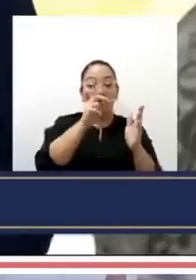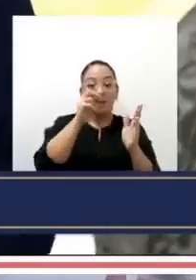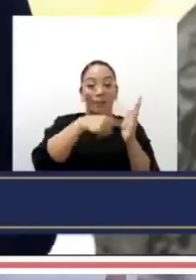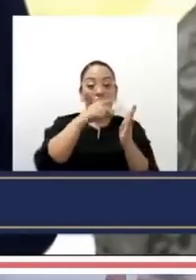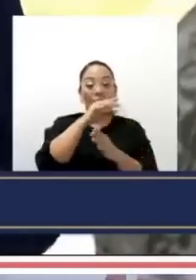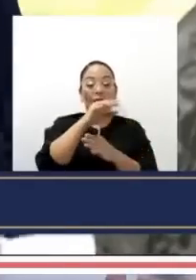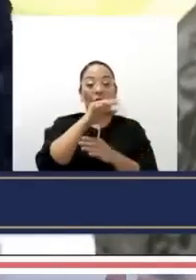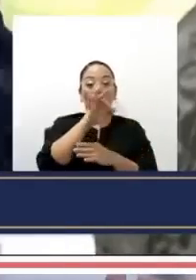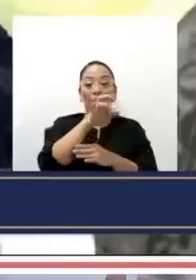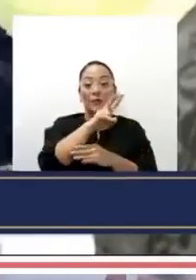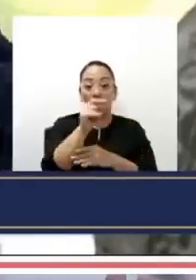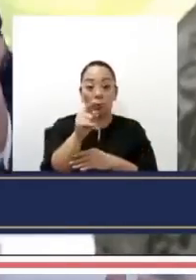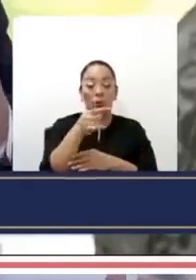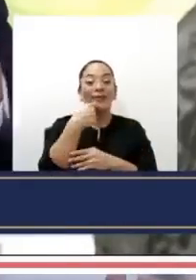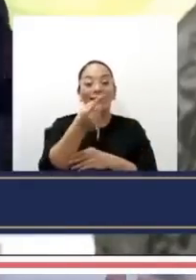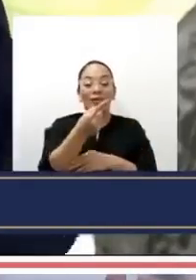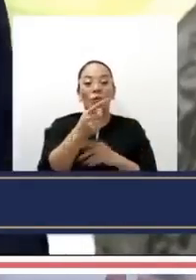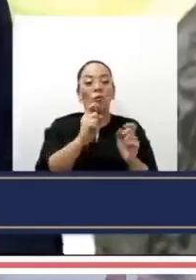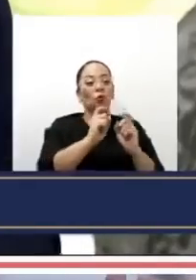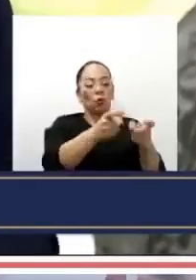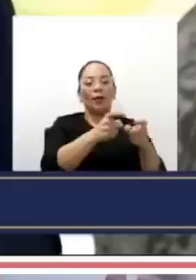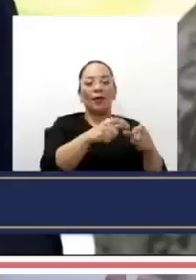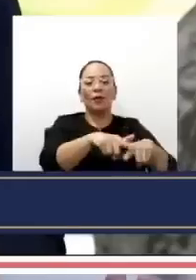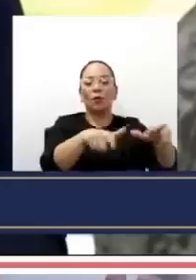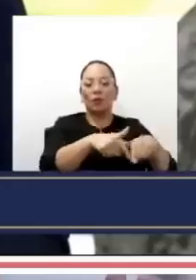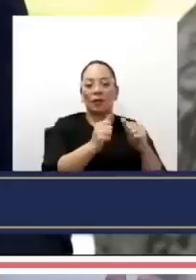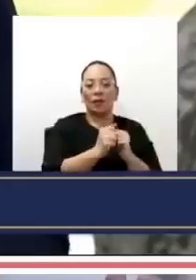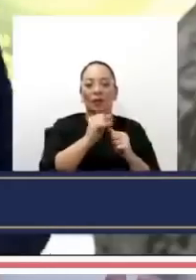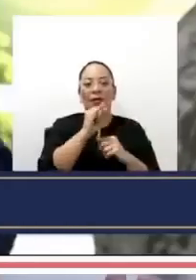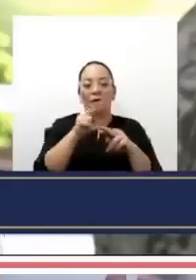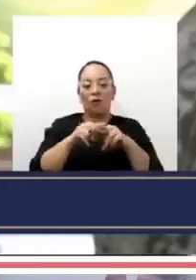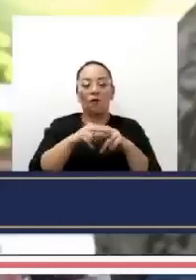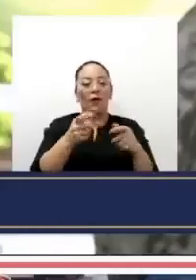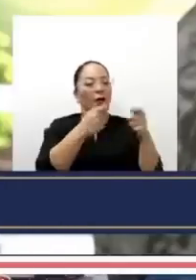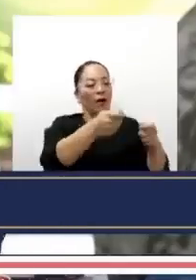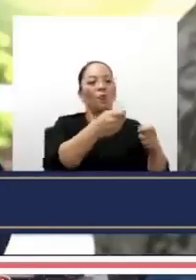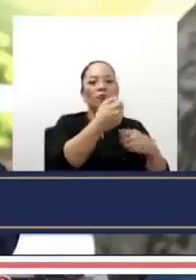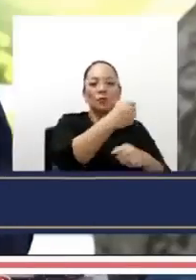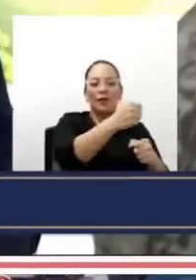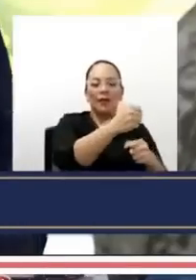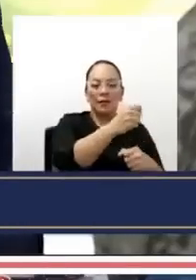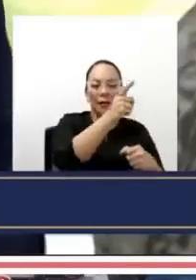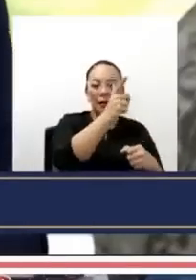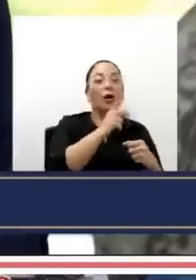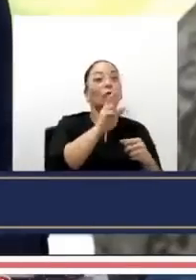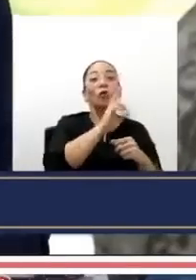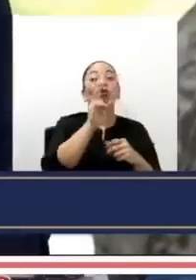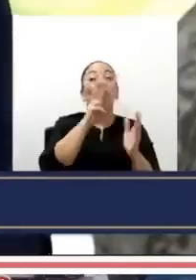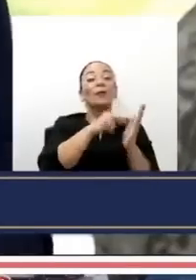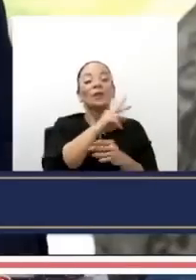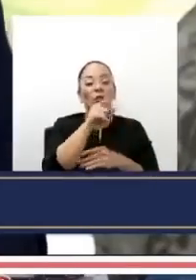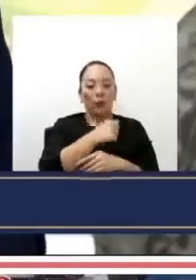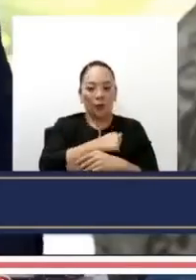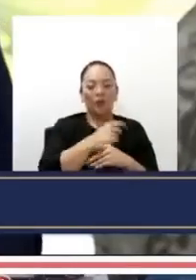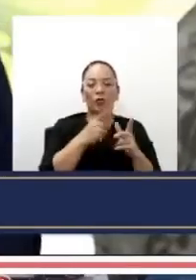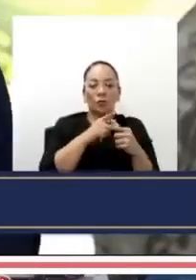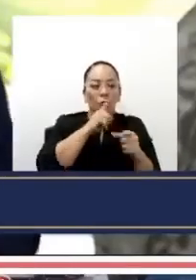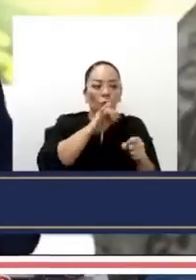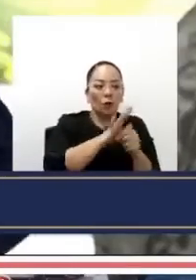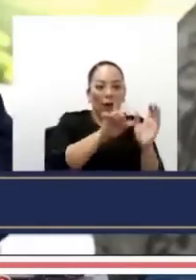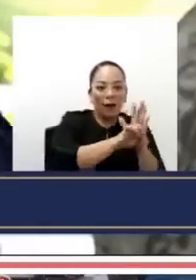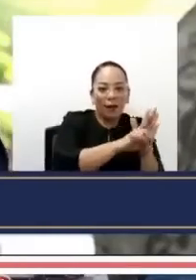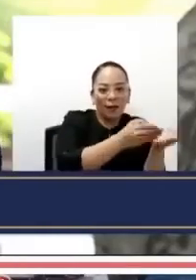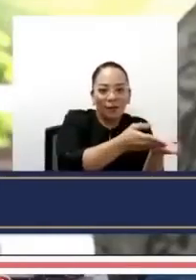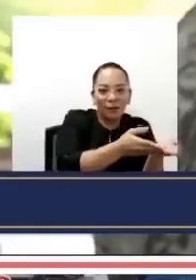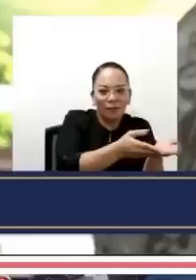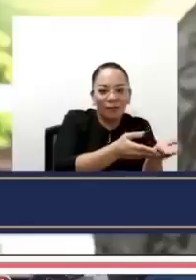21 dijo que se le donara ese terreno del Incofer a la Municipalidad de Limón. Sí. O sea, Ese señor... se cumplió con la ley.